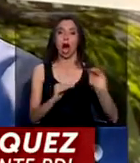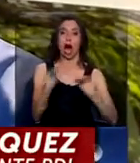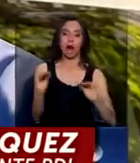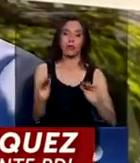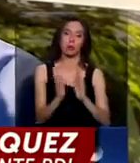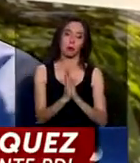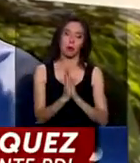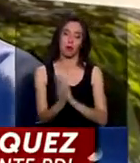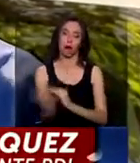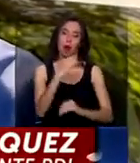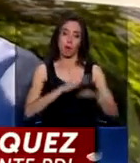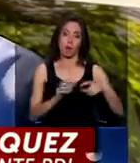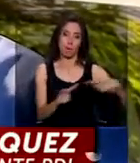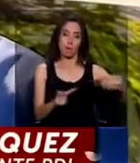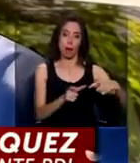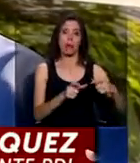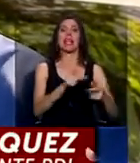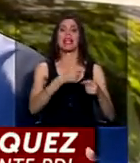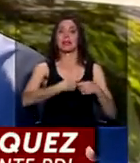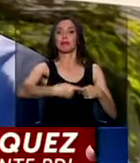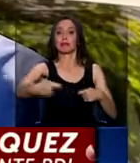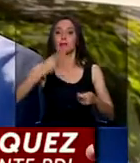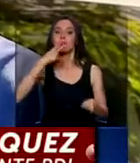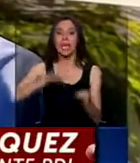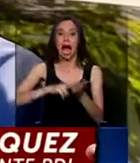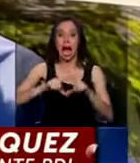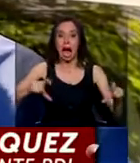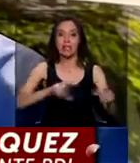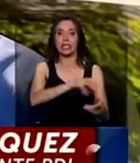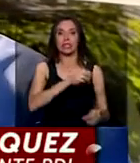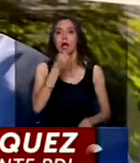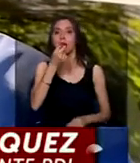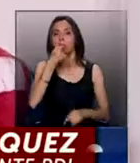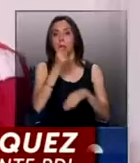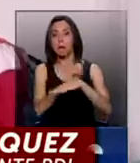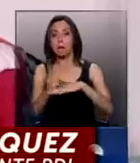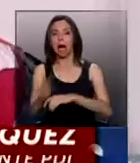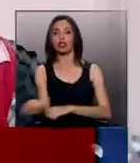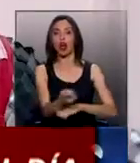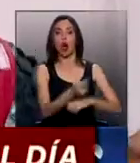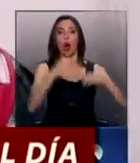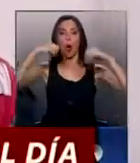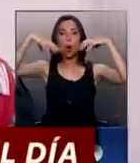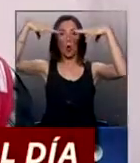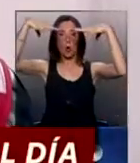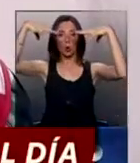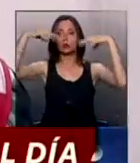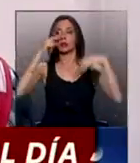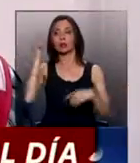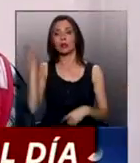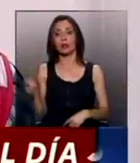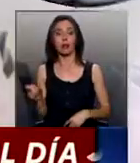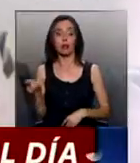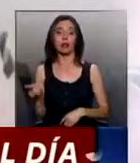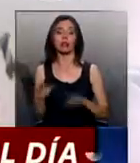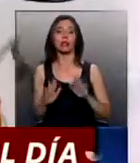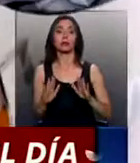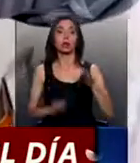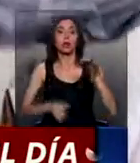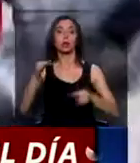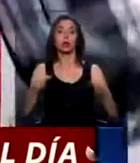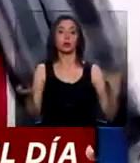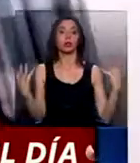la correspondencia, regar el pasto, o simplemente encender las luces. Fernando por ahora queda a la espera que la justicia tome cartas